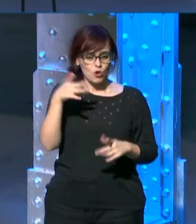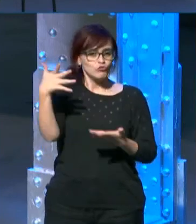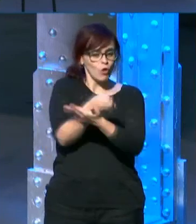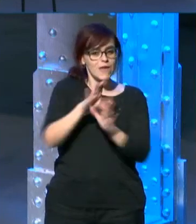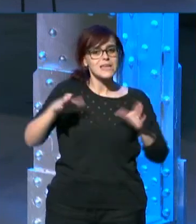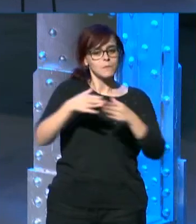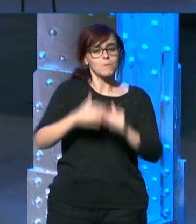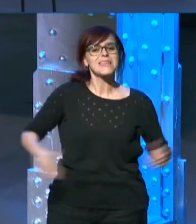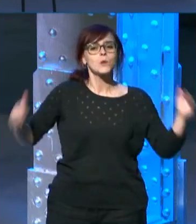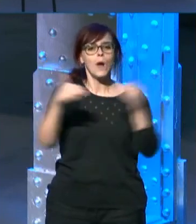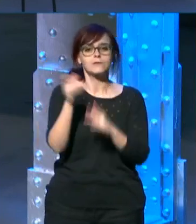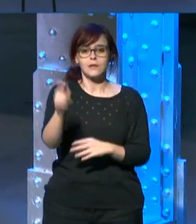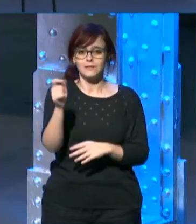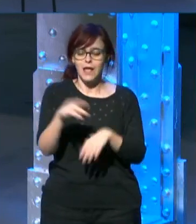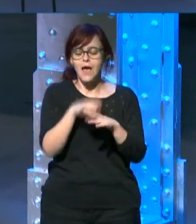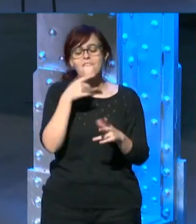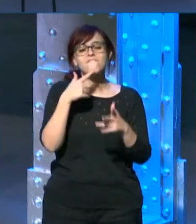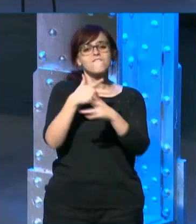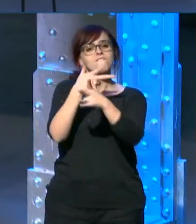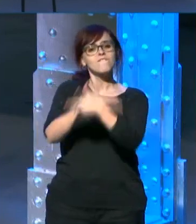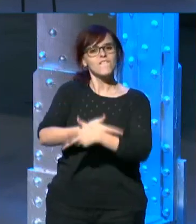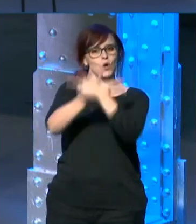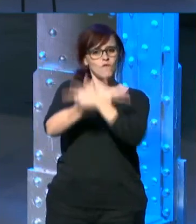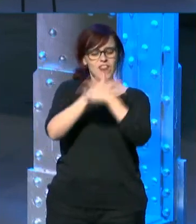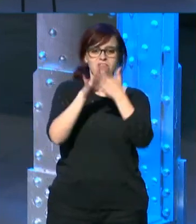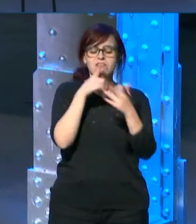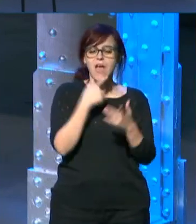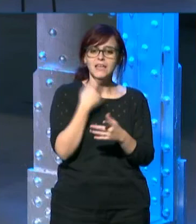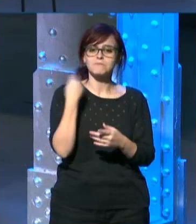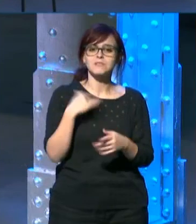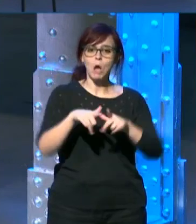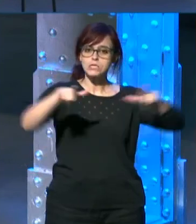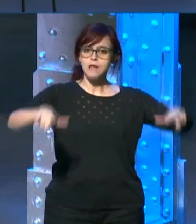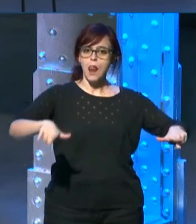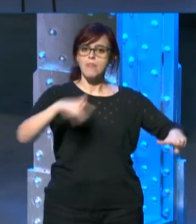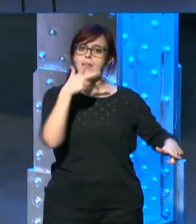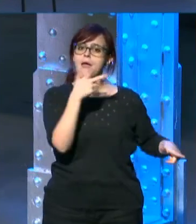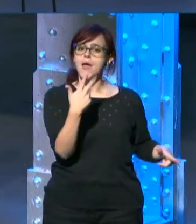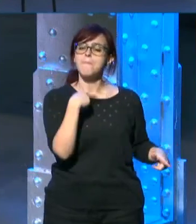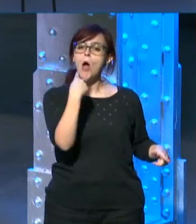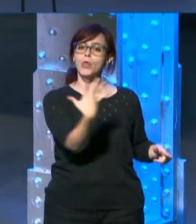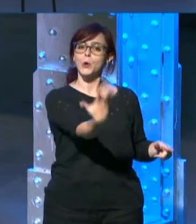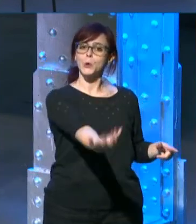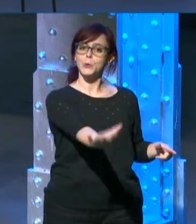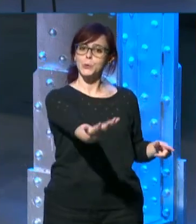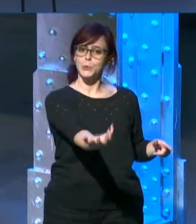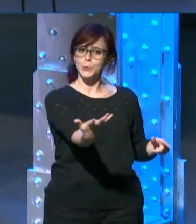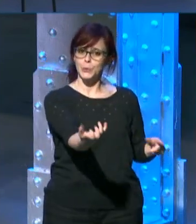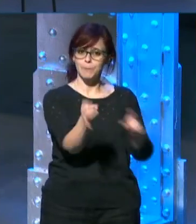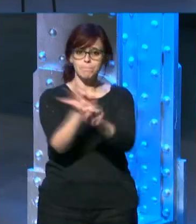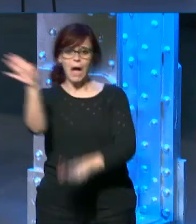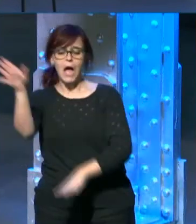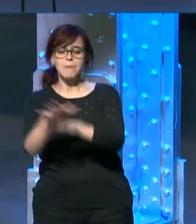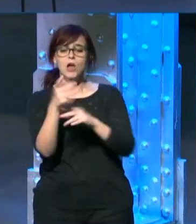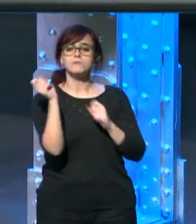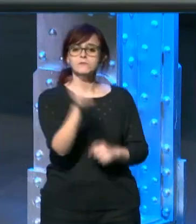así. Trabajamos mucho con videoconferencia y salas remotas. Es muy frecuente que en una sala haya varias personas y haya